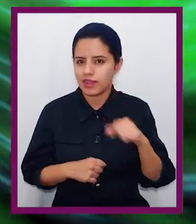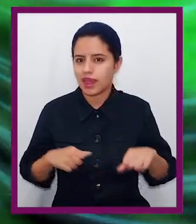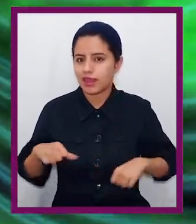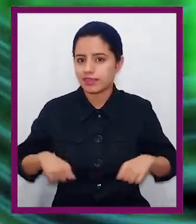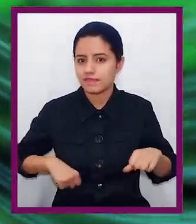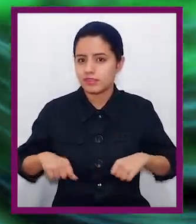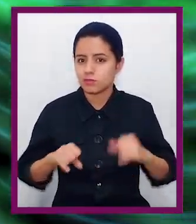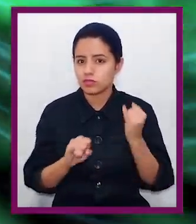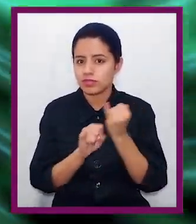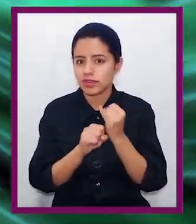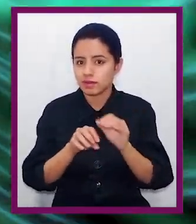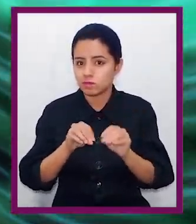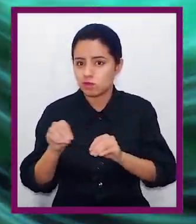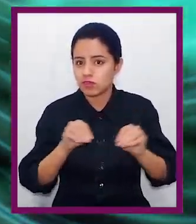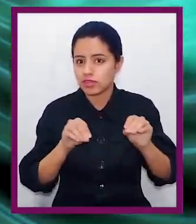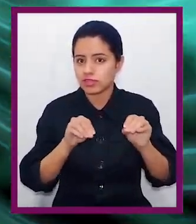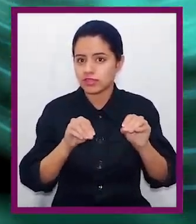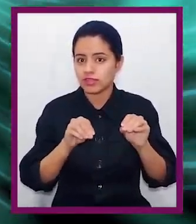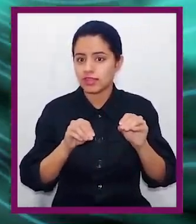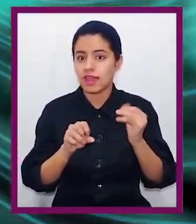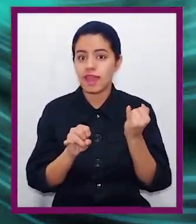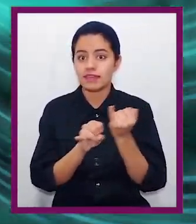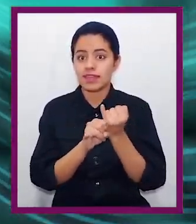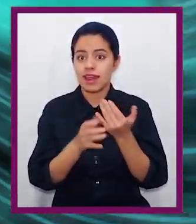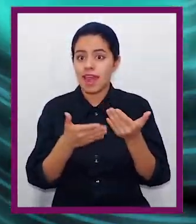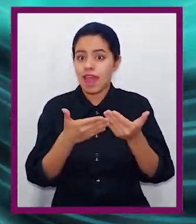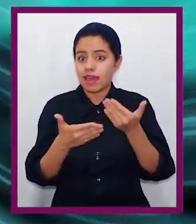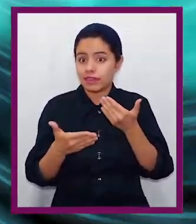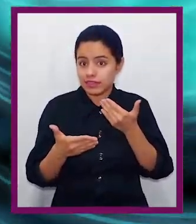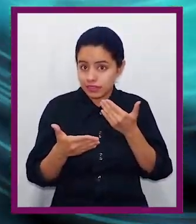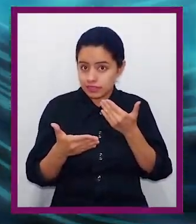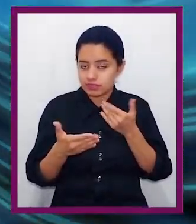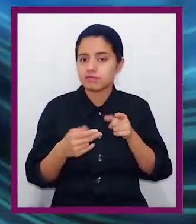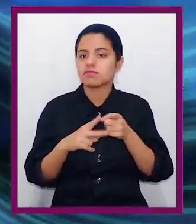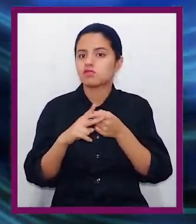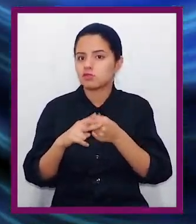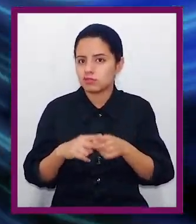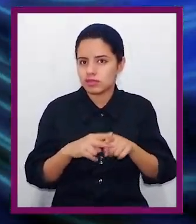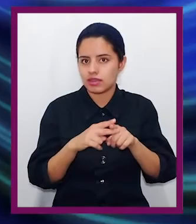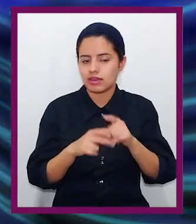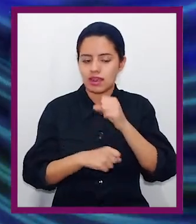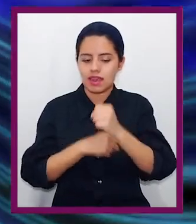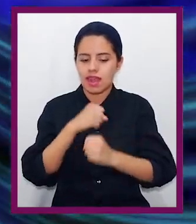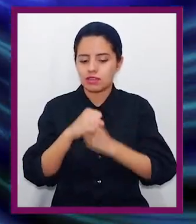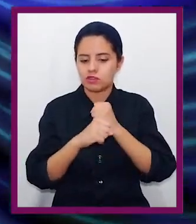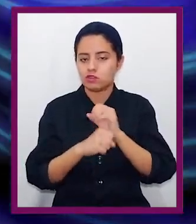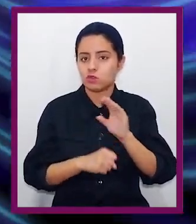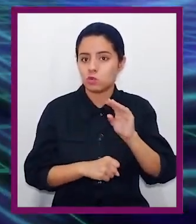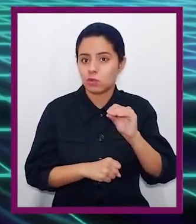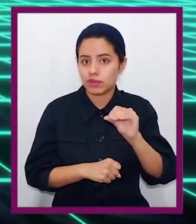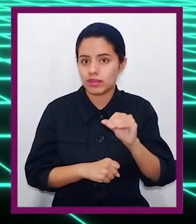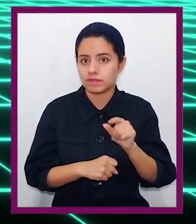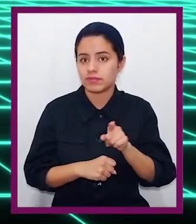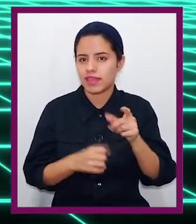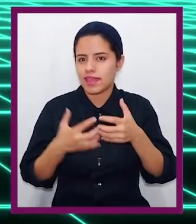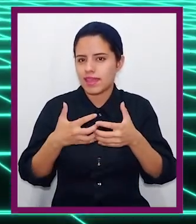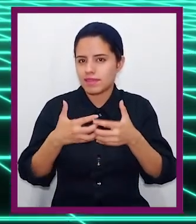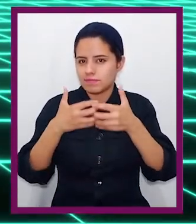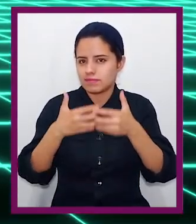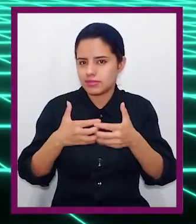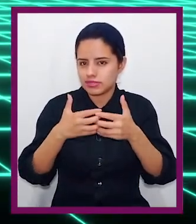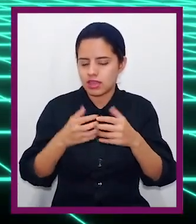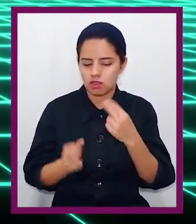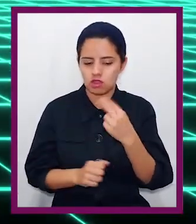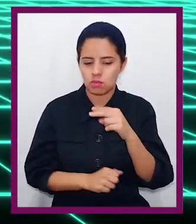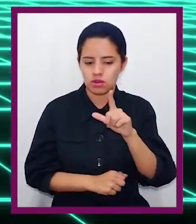activismo digital comenzó antes de que hubiera internet. En los años 90, una empresa